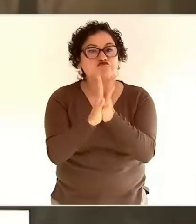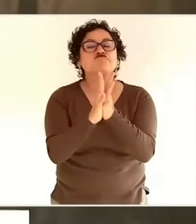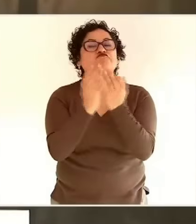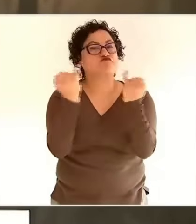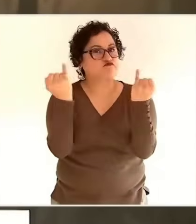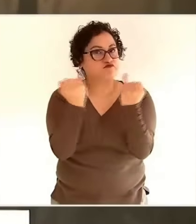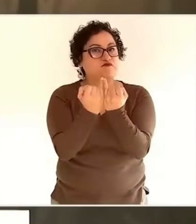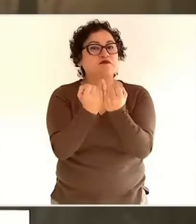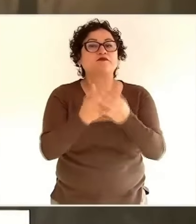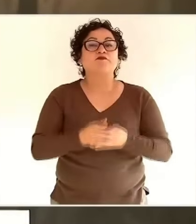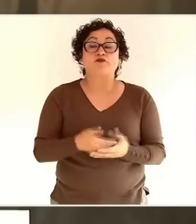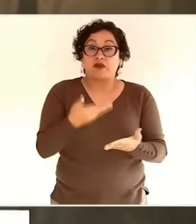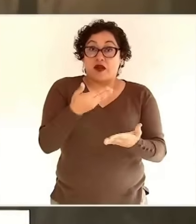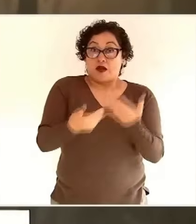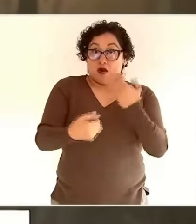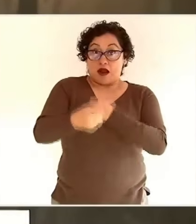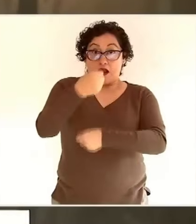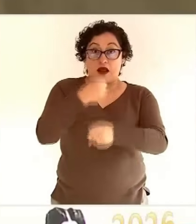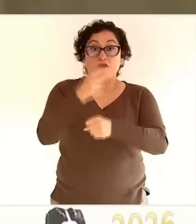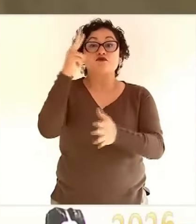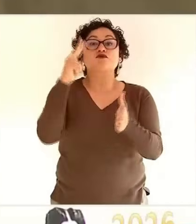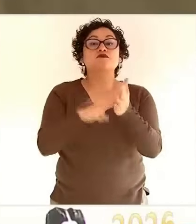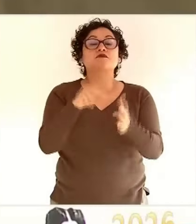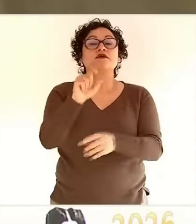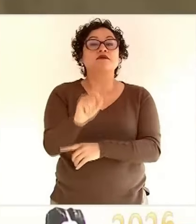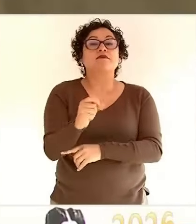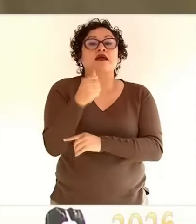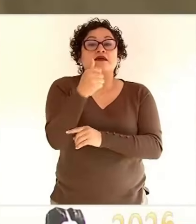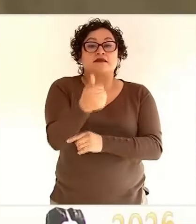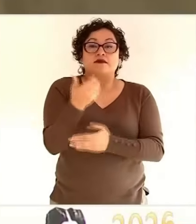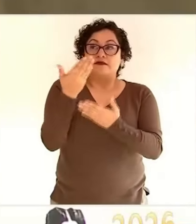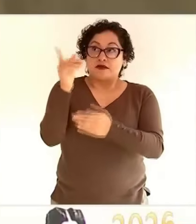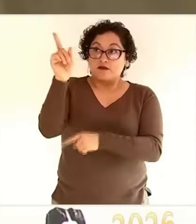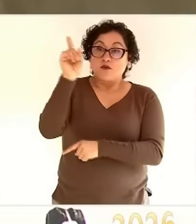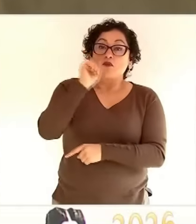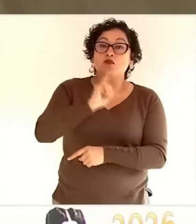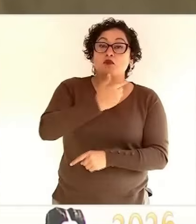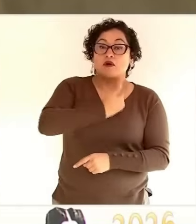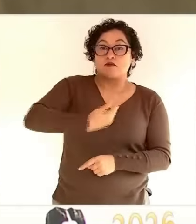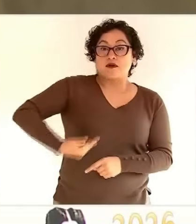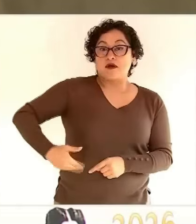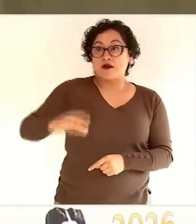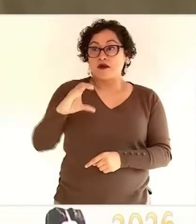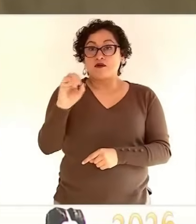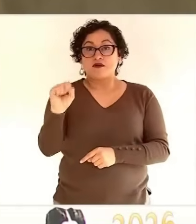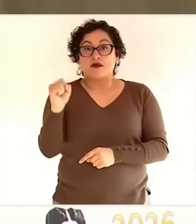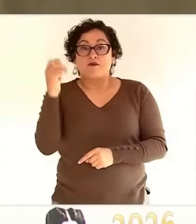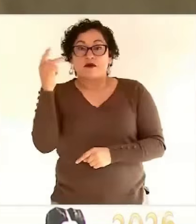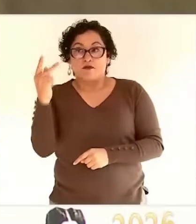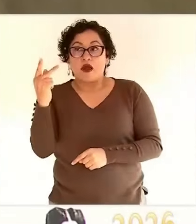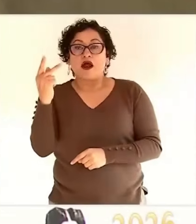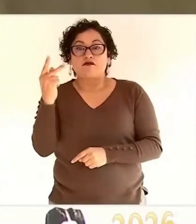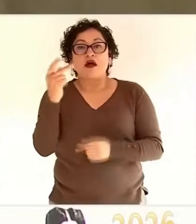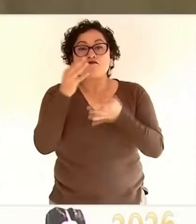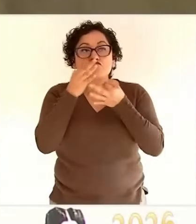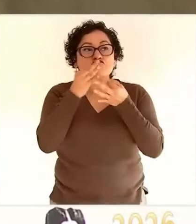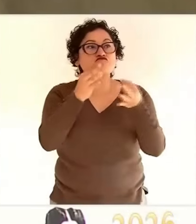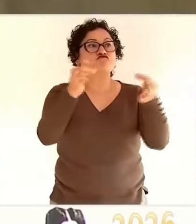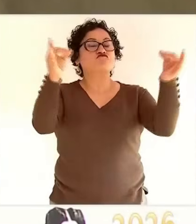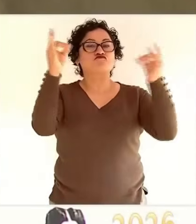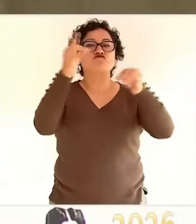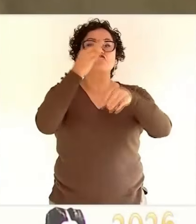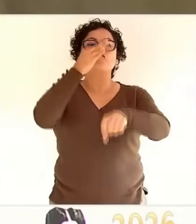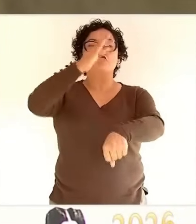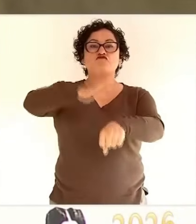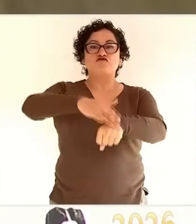Este 2026 ha sido declarado por nuestra presidenta Claudia Sheinbaum el año de Margarita